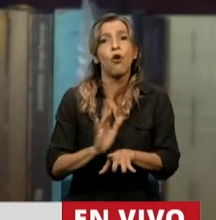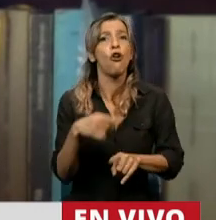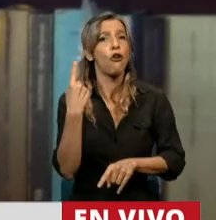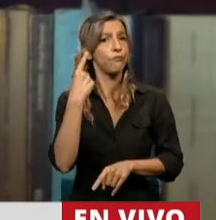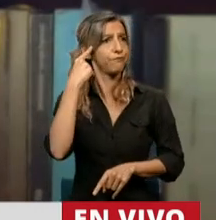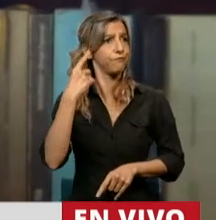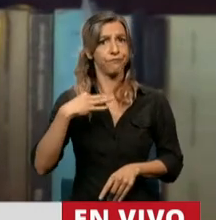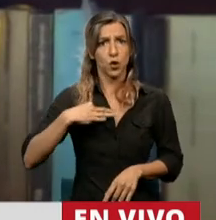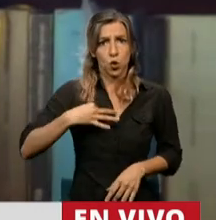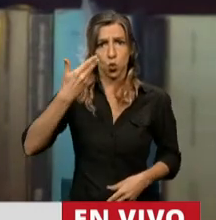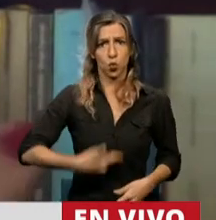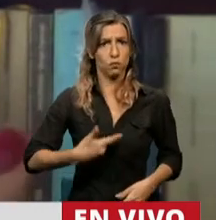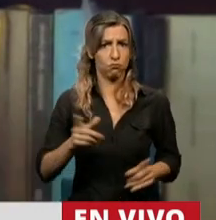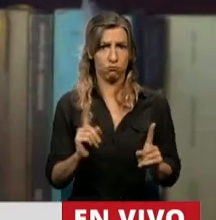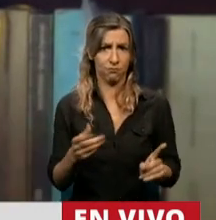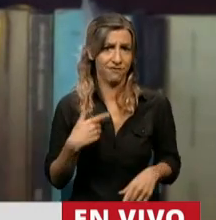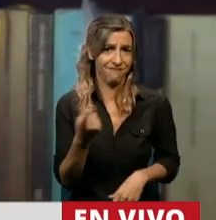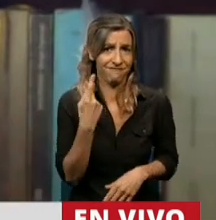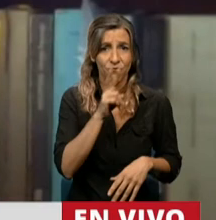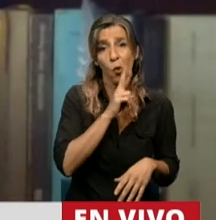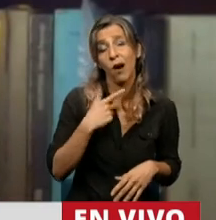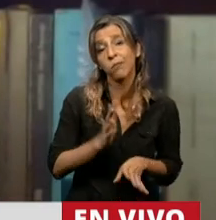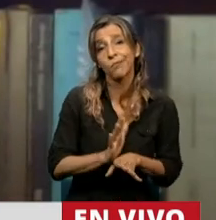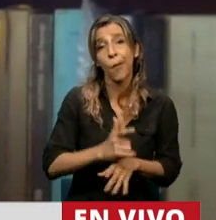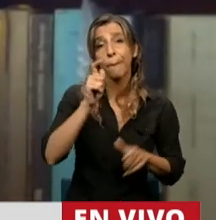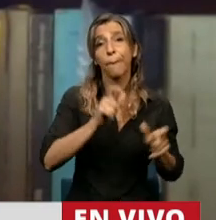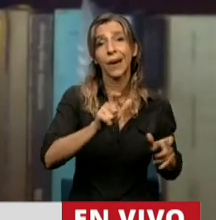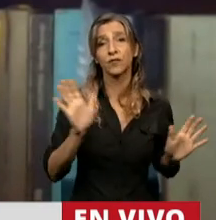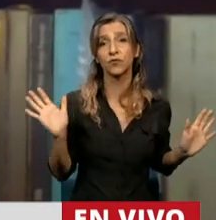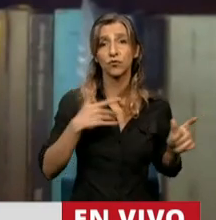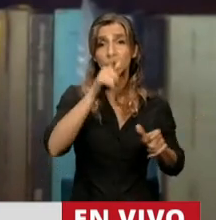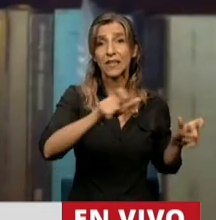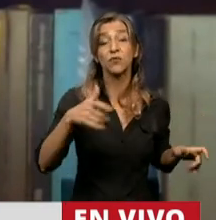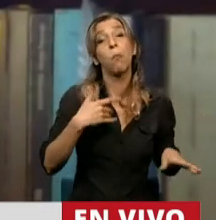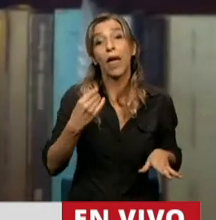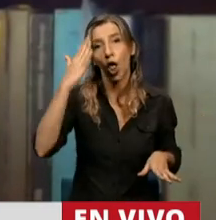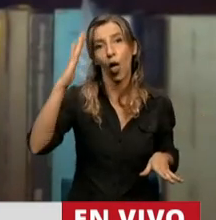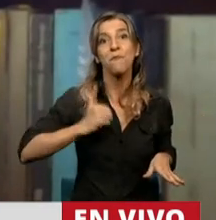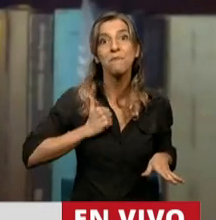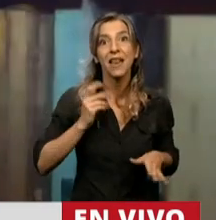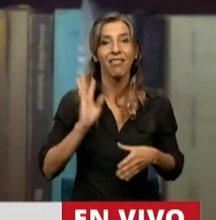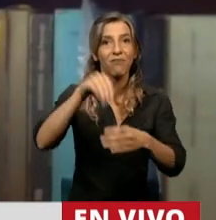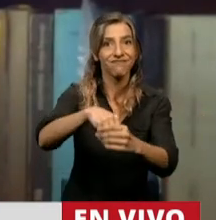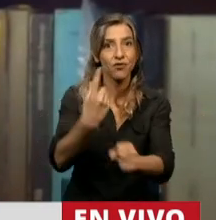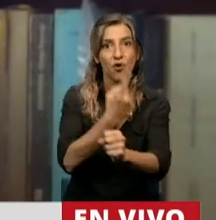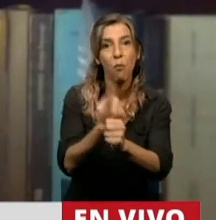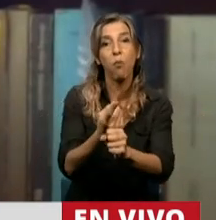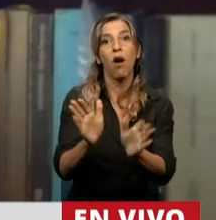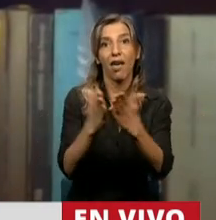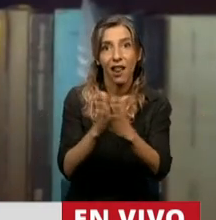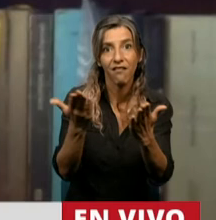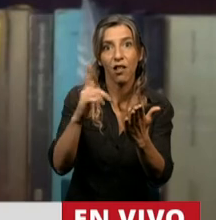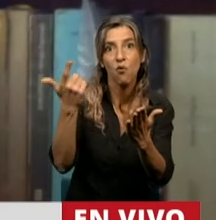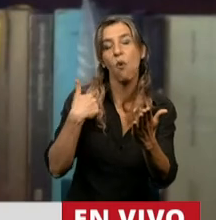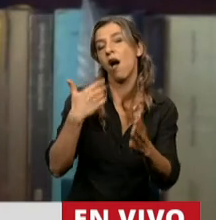ciudadanos. Éramos consideradas simplemente personas que, como no enrolábamos, no votábamos. Así que sí,